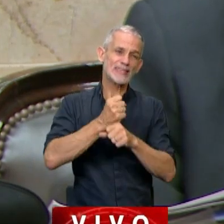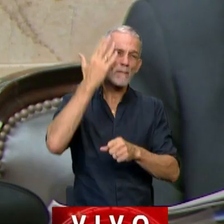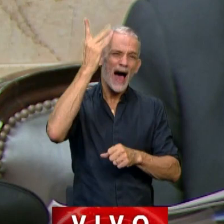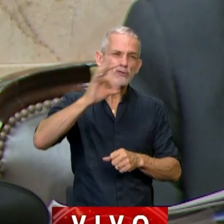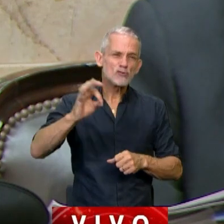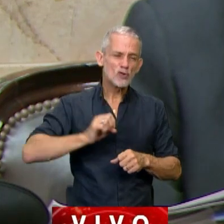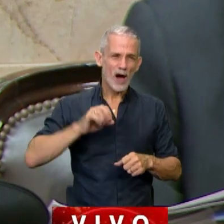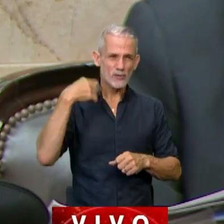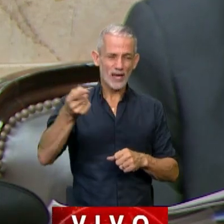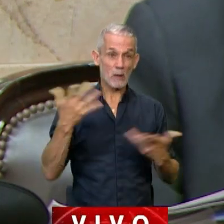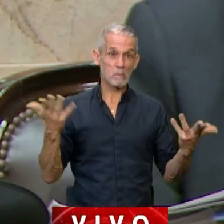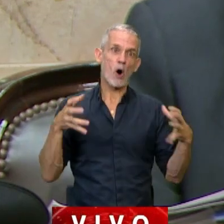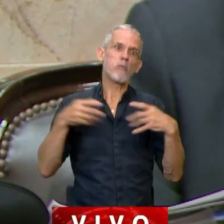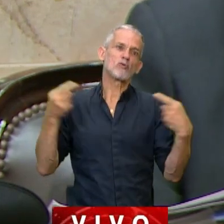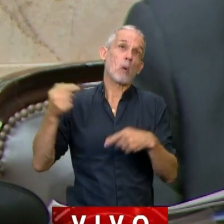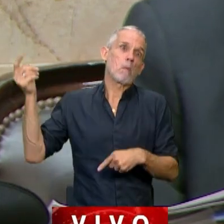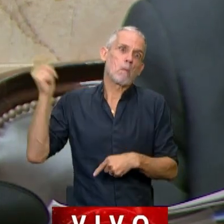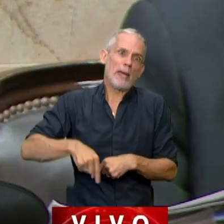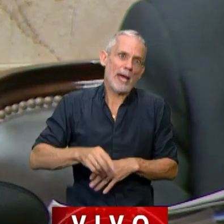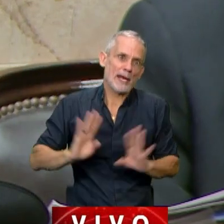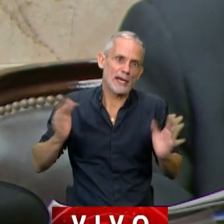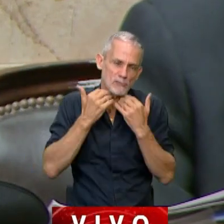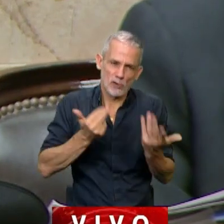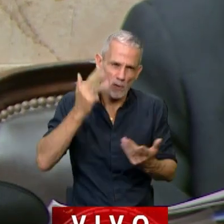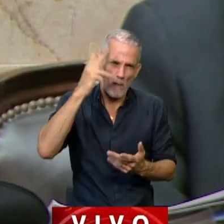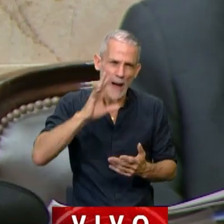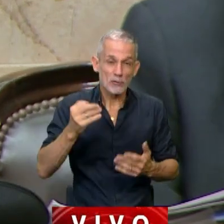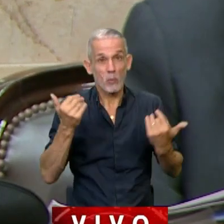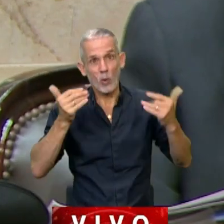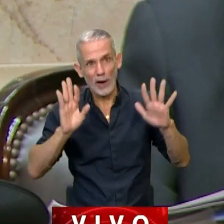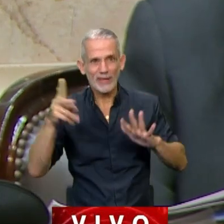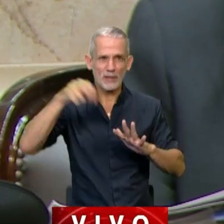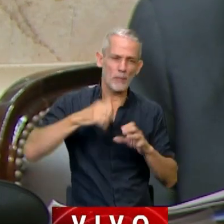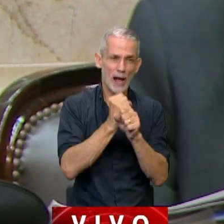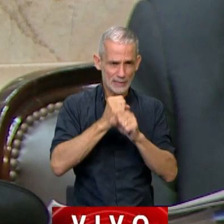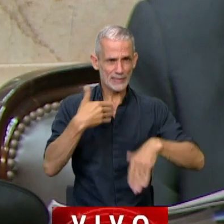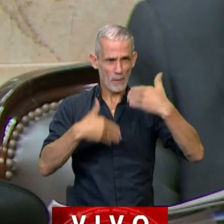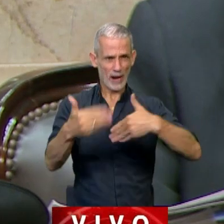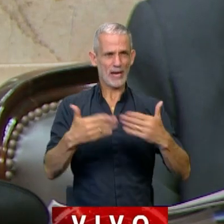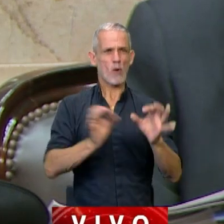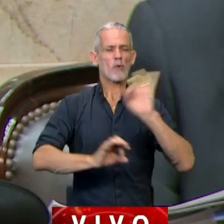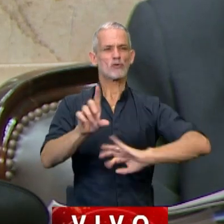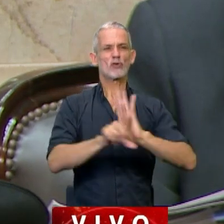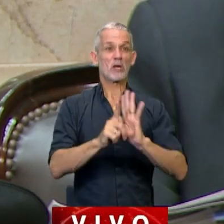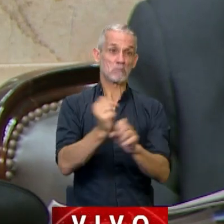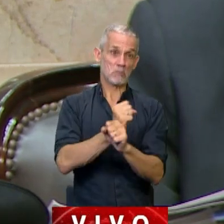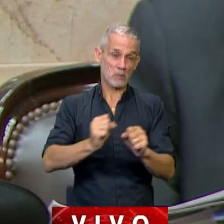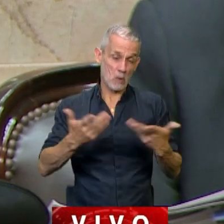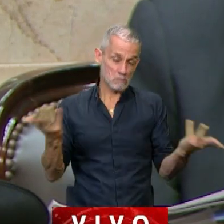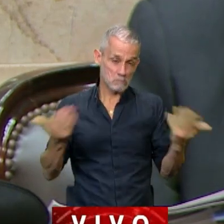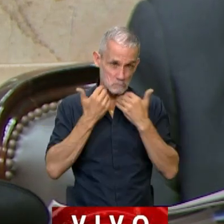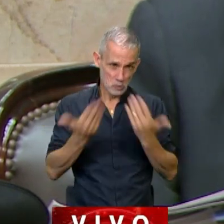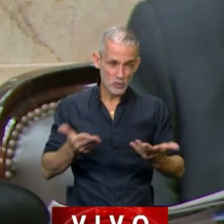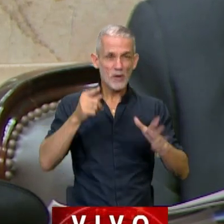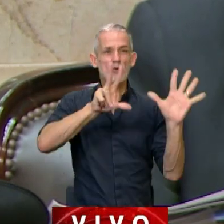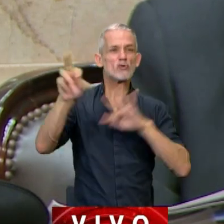hasta marzo si a la oposición se le ocurre sentarse a dar cuero en marzo quizás para que nosotros trabajemos y que podamos sancionar esta ley